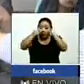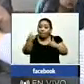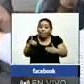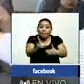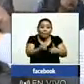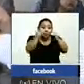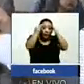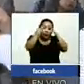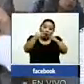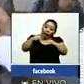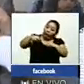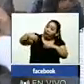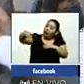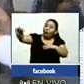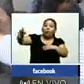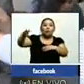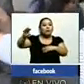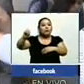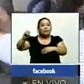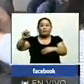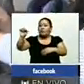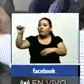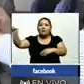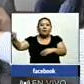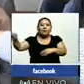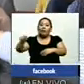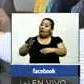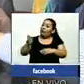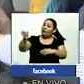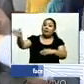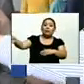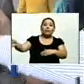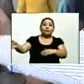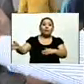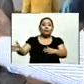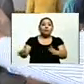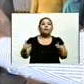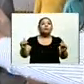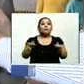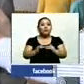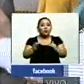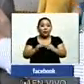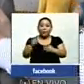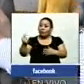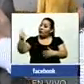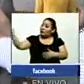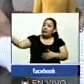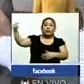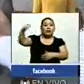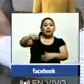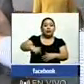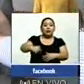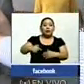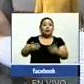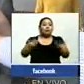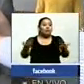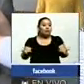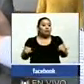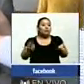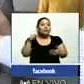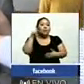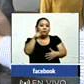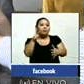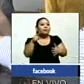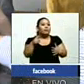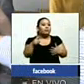migrantes en tránsito en el lugar ya de destino y a los retornados, es una